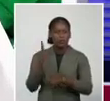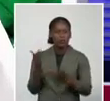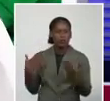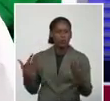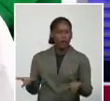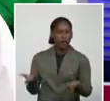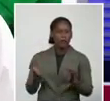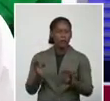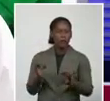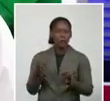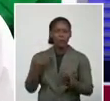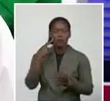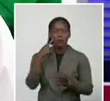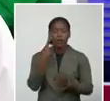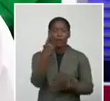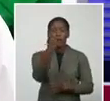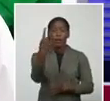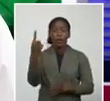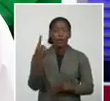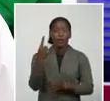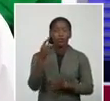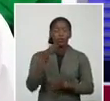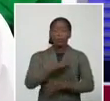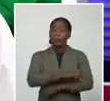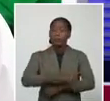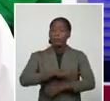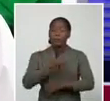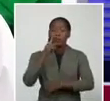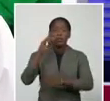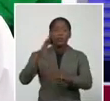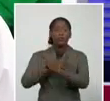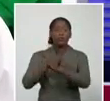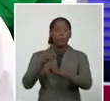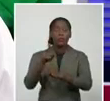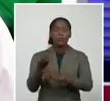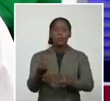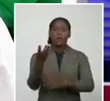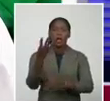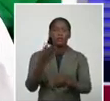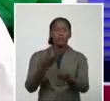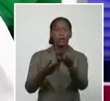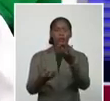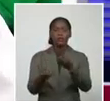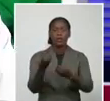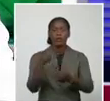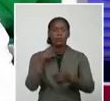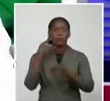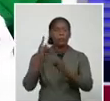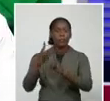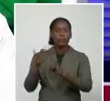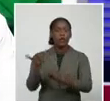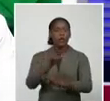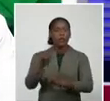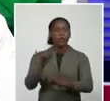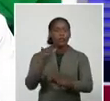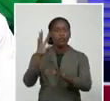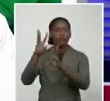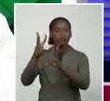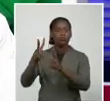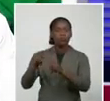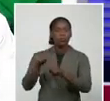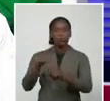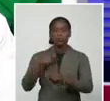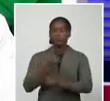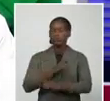Todavía en otros, la política es arrestar la importancia a la enfermedad, y creo que es lo que hace que en